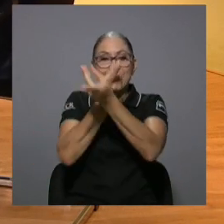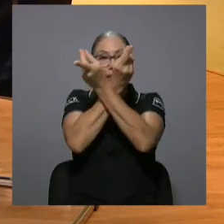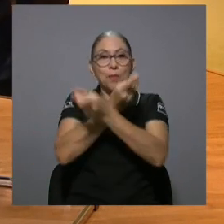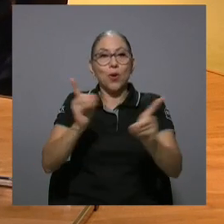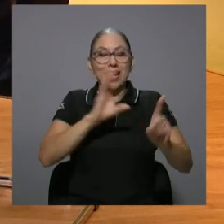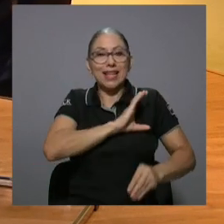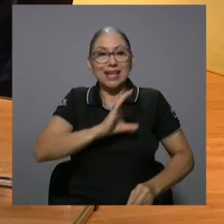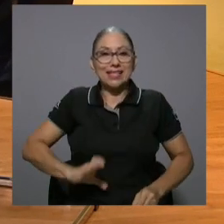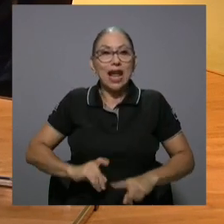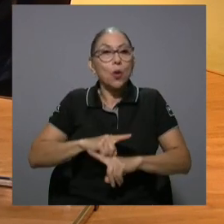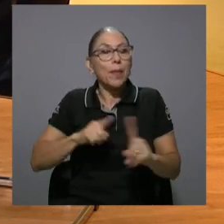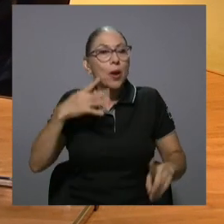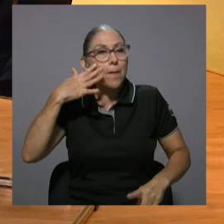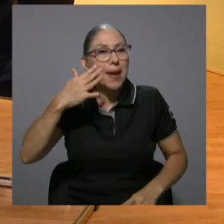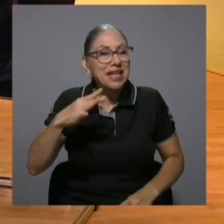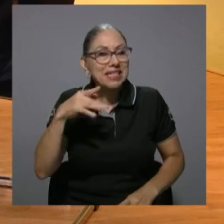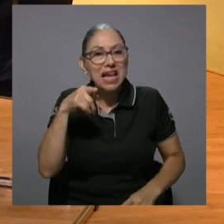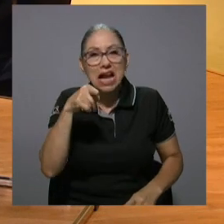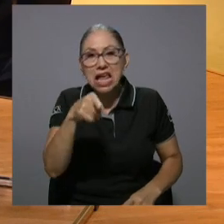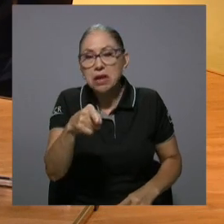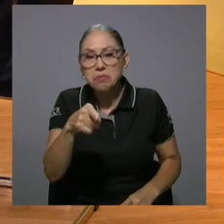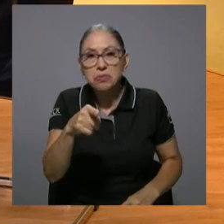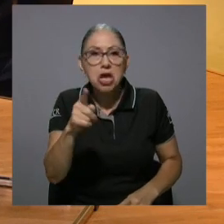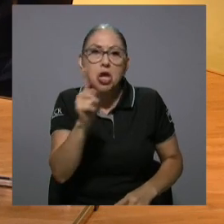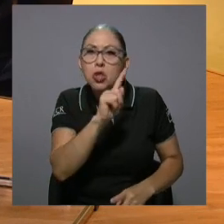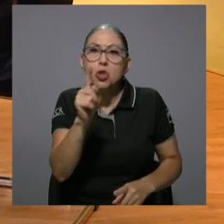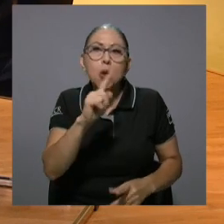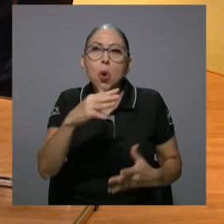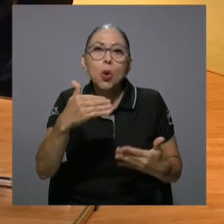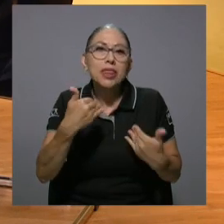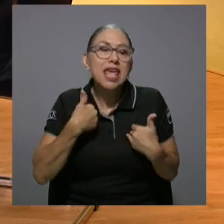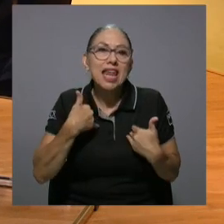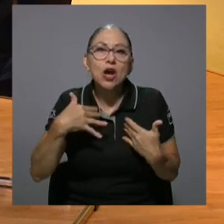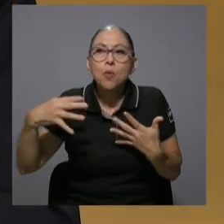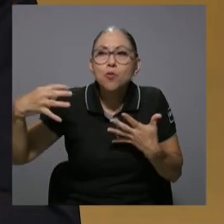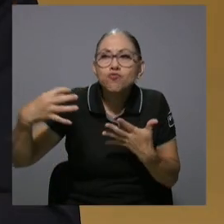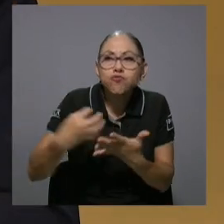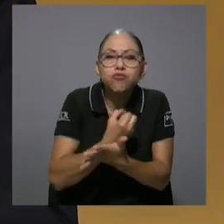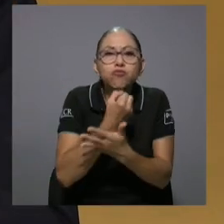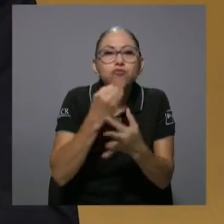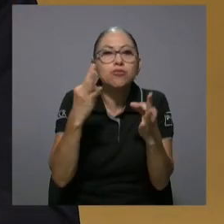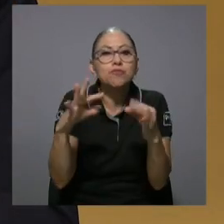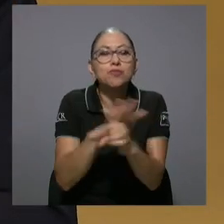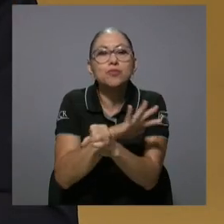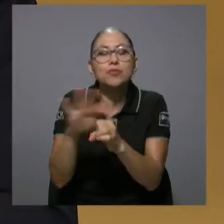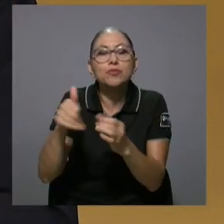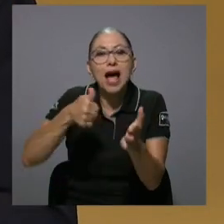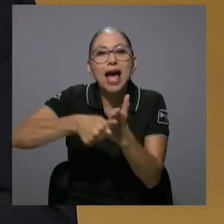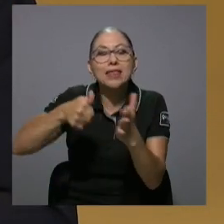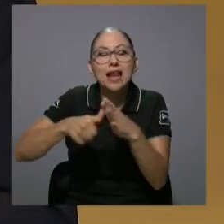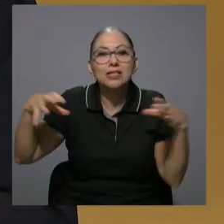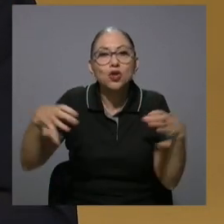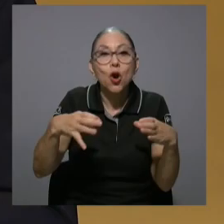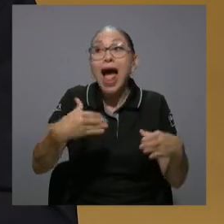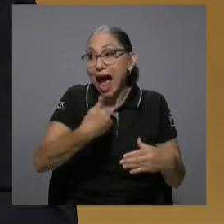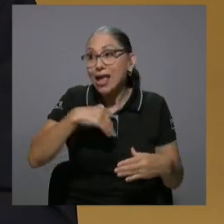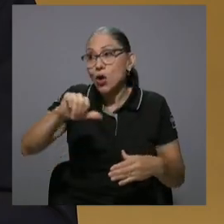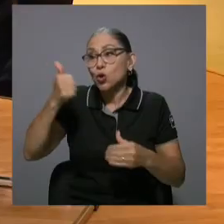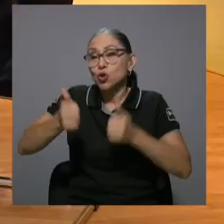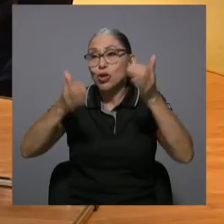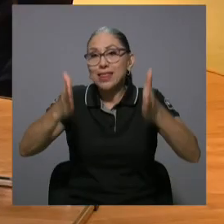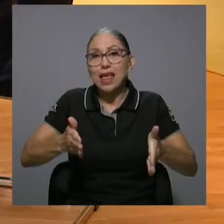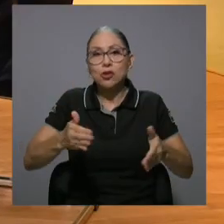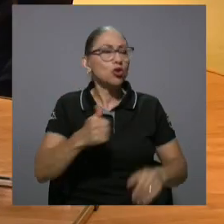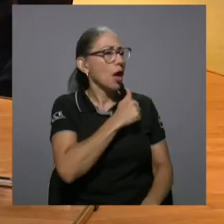pero que pareciera que no ha ganado suficiente tracción. Y hay otros candidatos, curiosamente. Perdón, y si mi memoria no me